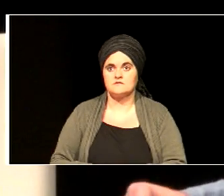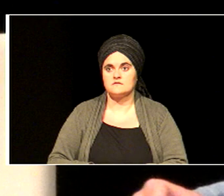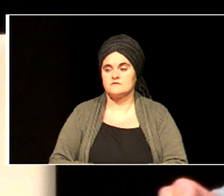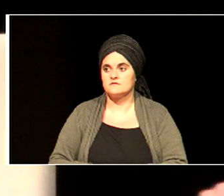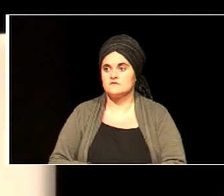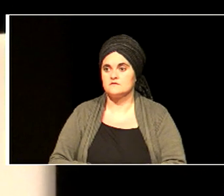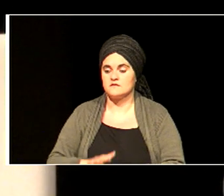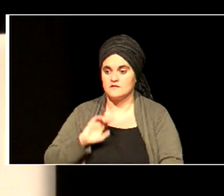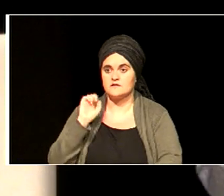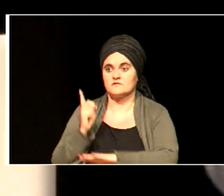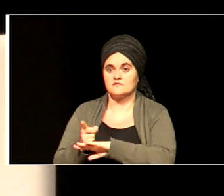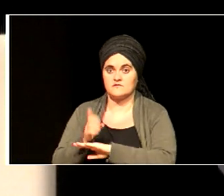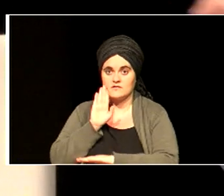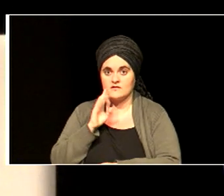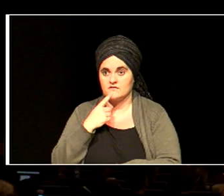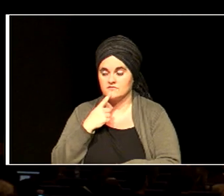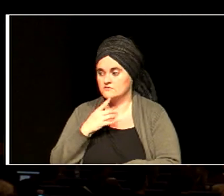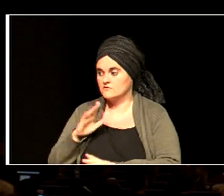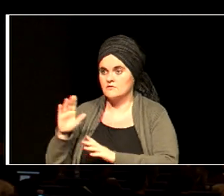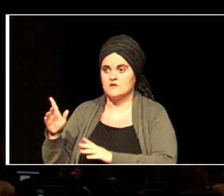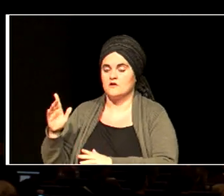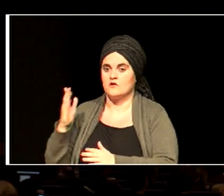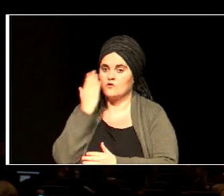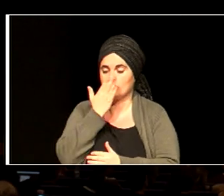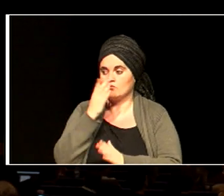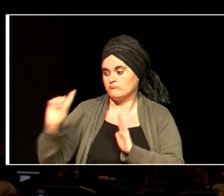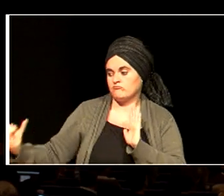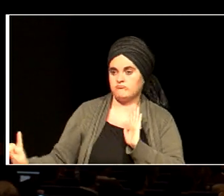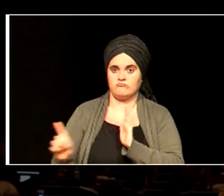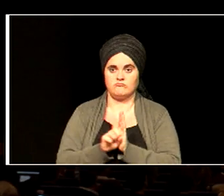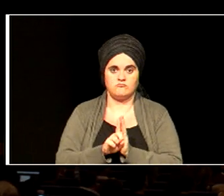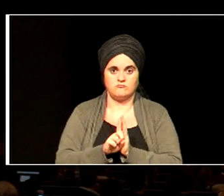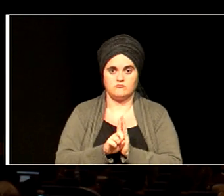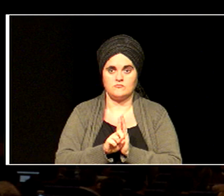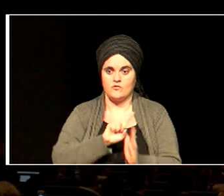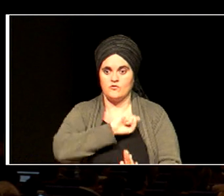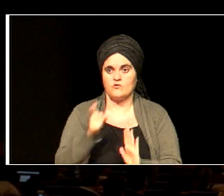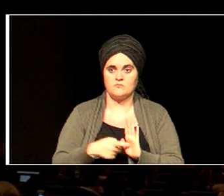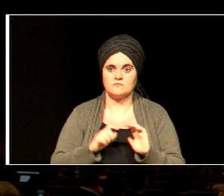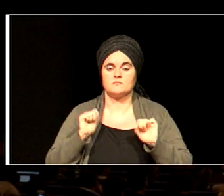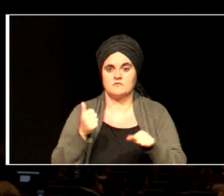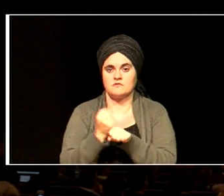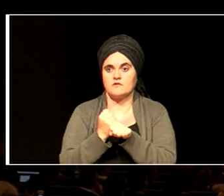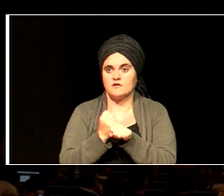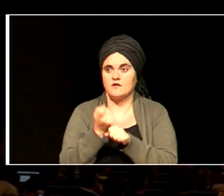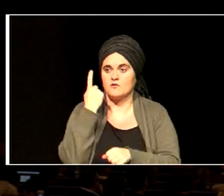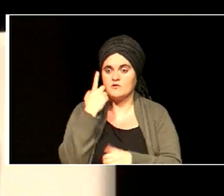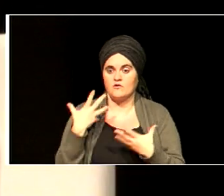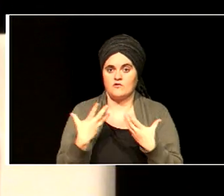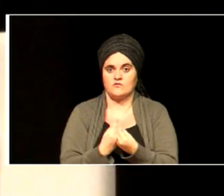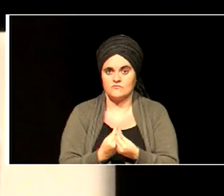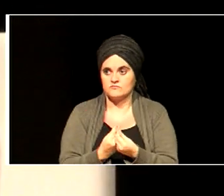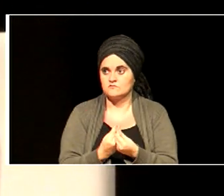Azuzenak esan duen moduan, eskolan barruan sartu zen bete-betean, eta lanean hasi zen ikaslearekin, ba, edozein